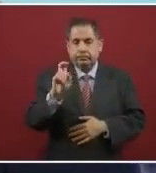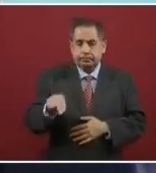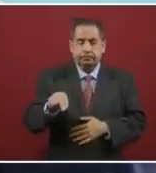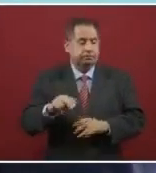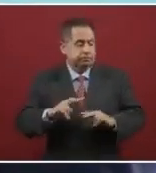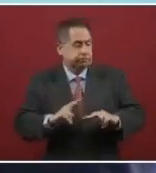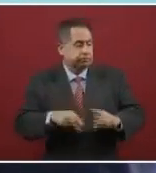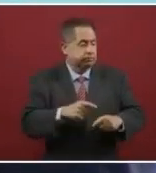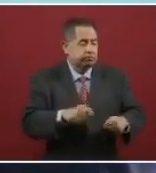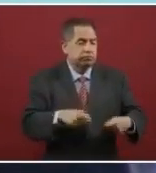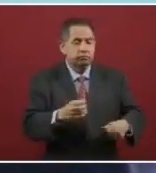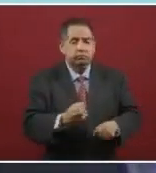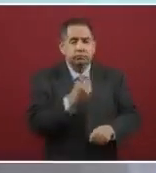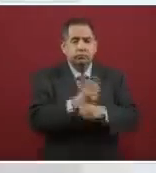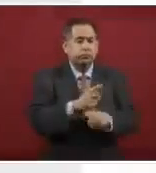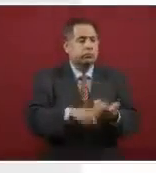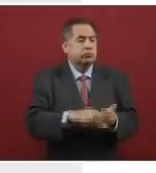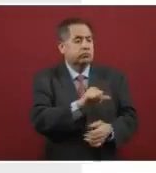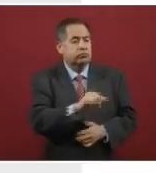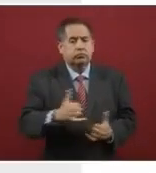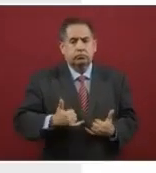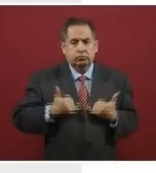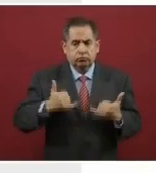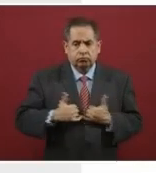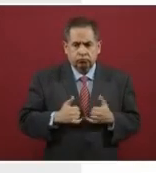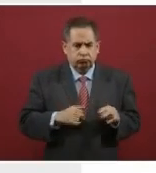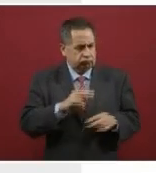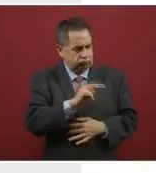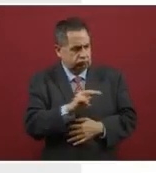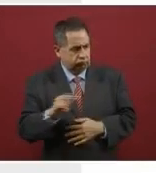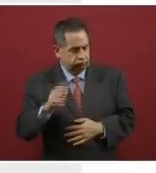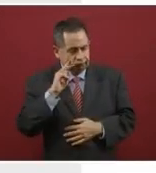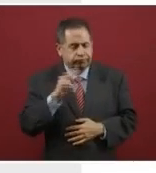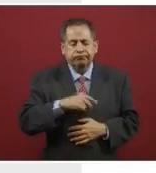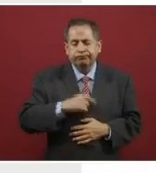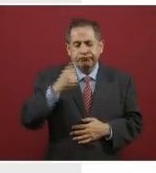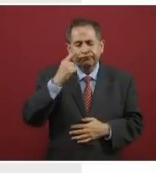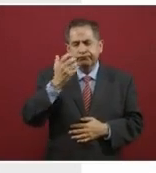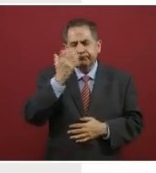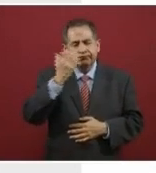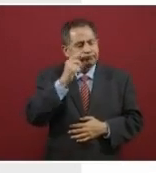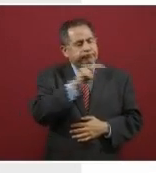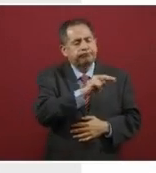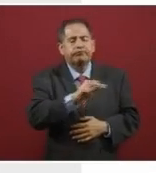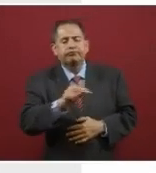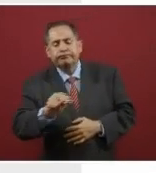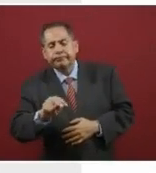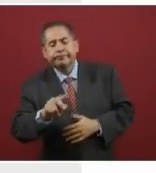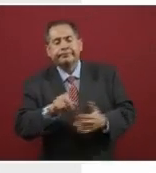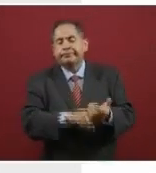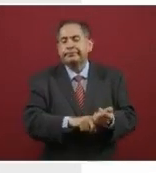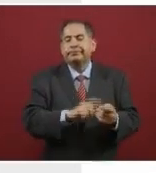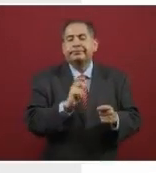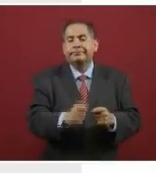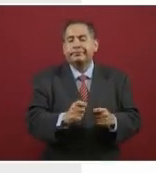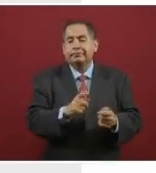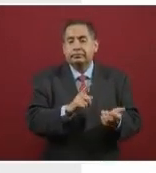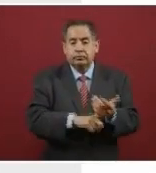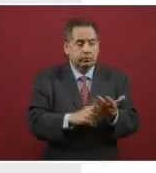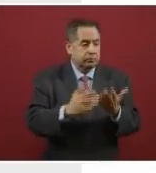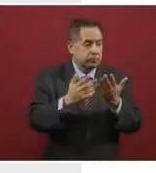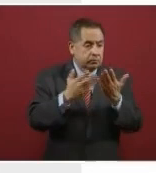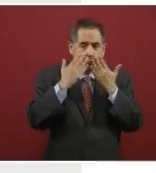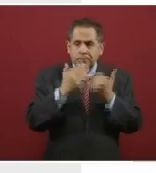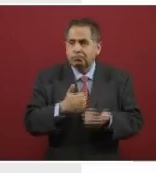dar oportunidades a estas personas, ya que se ve que estas prácticas se llevaron a cabo por la gran exclusión